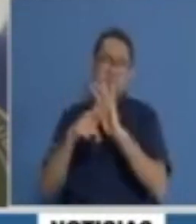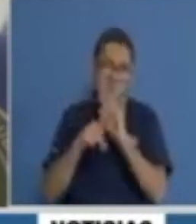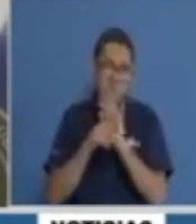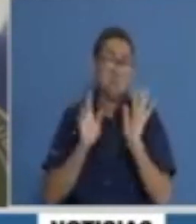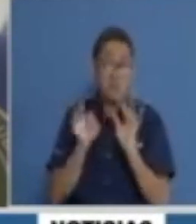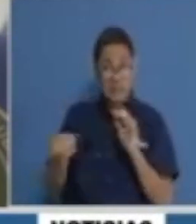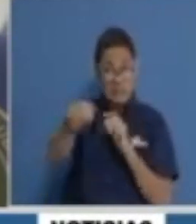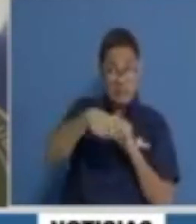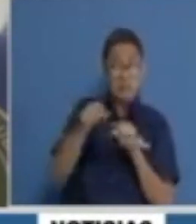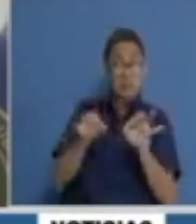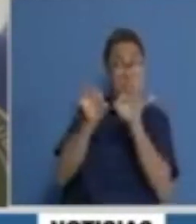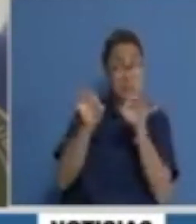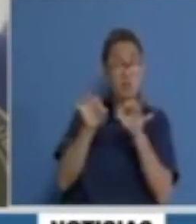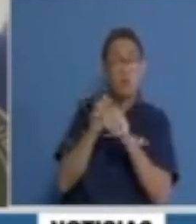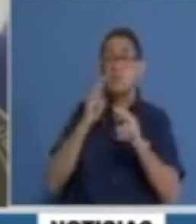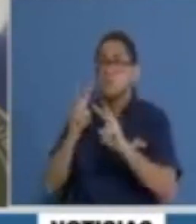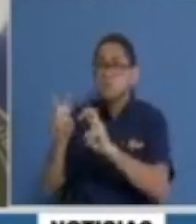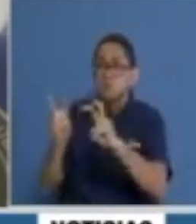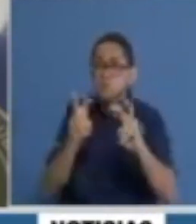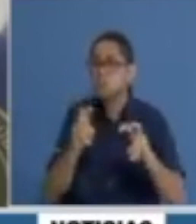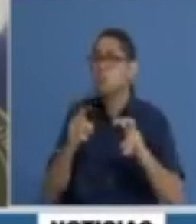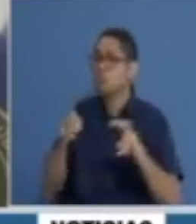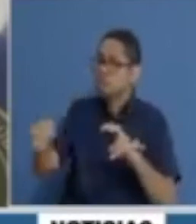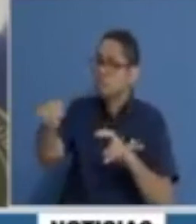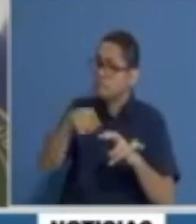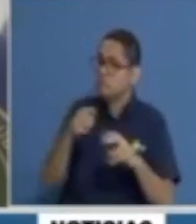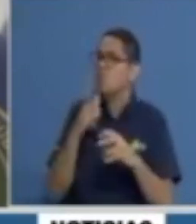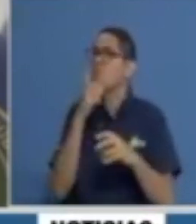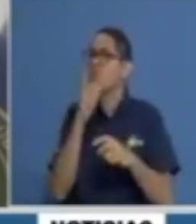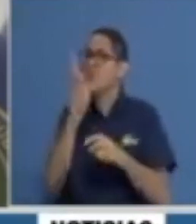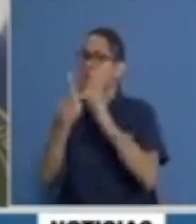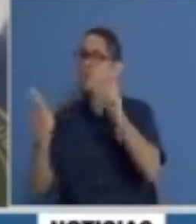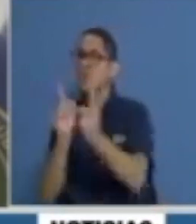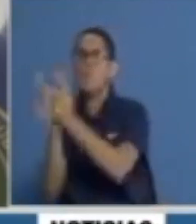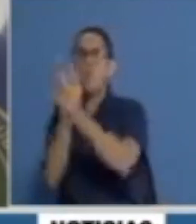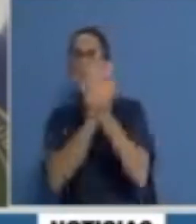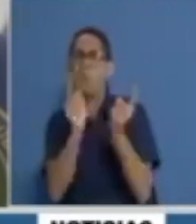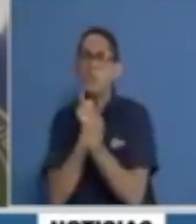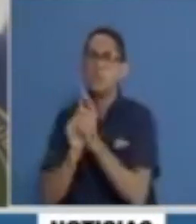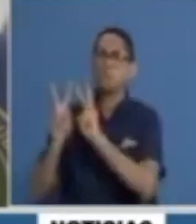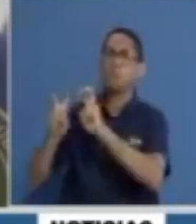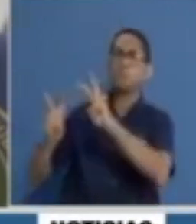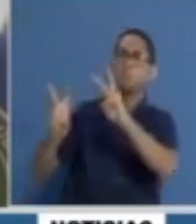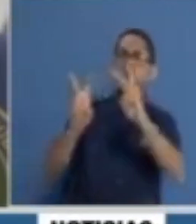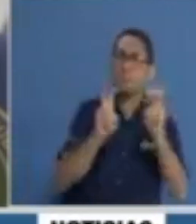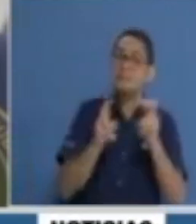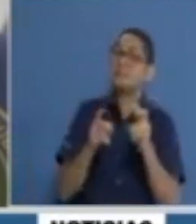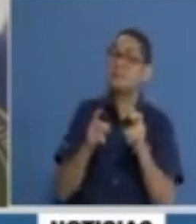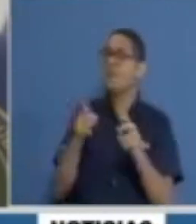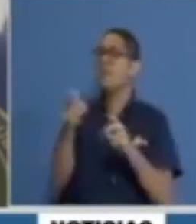ser importantes, darle seguimiento, hacer adecuada trazabilidad por la parte de equipos de vigilancia y sobre todo son